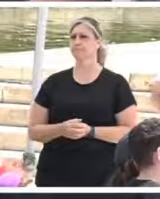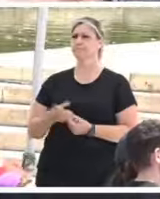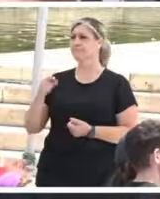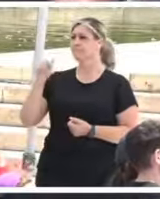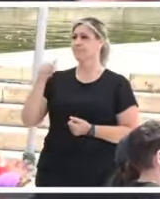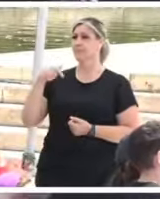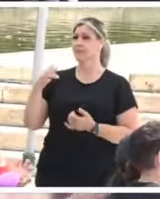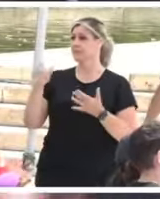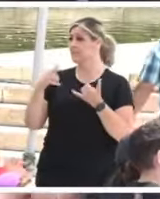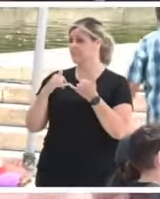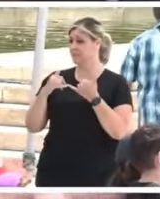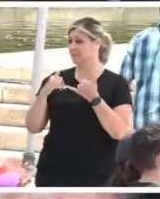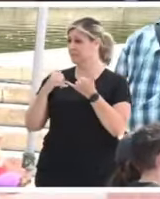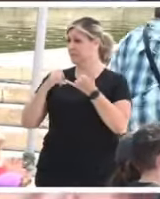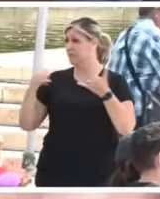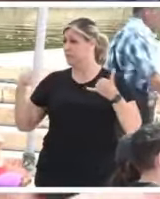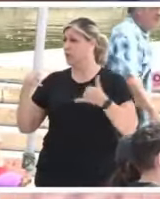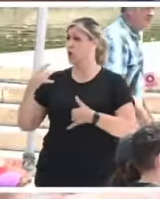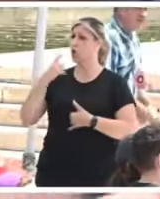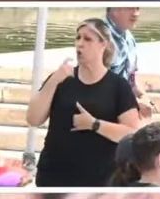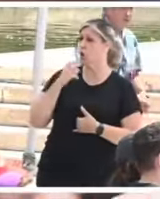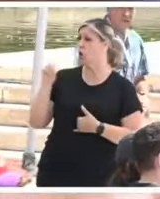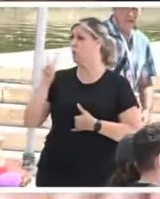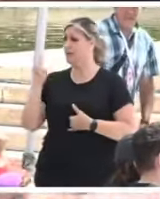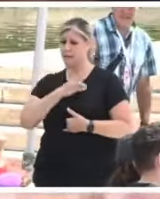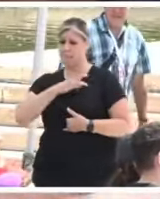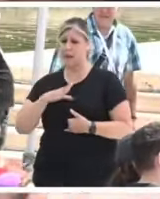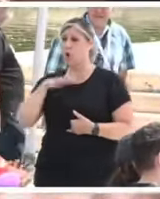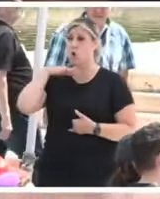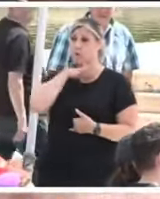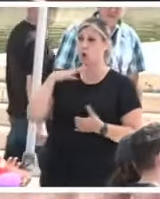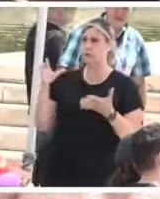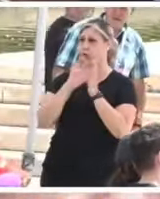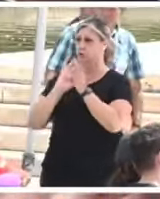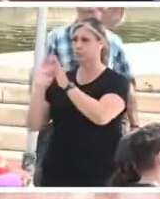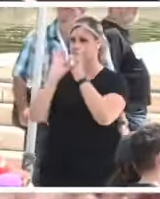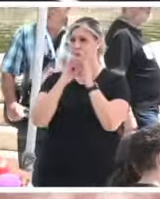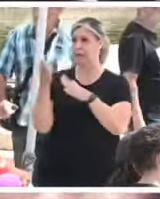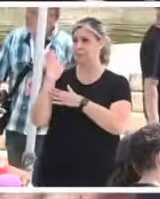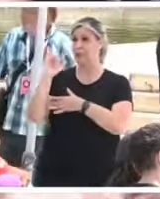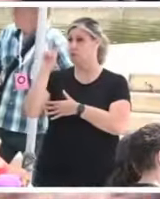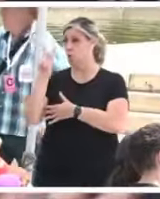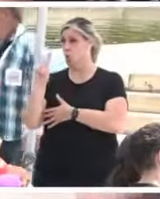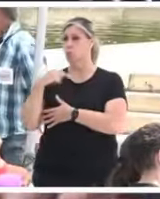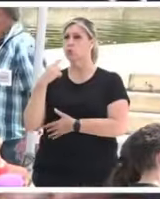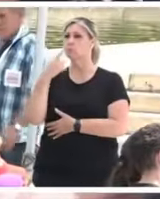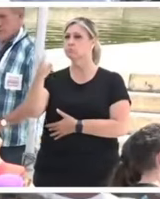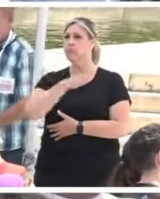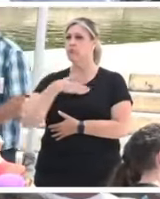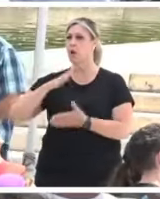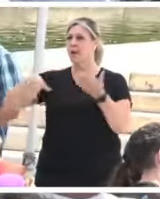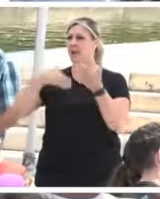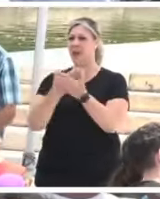Desde el hilo rojo, verde, blanco y violeta que representamos desde Izquierda Unida, quiero decir que hasta en